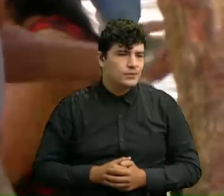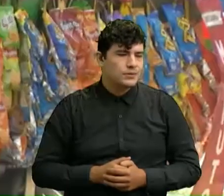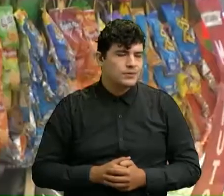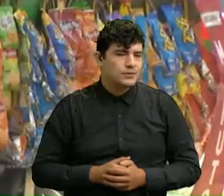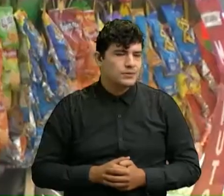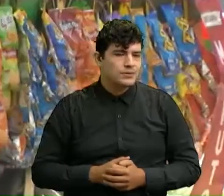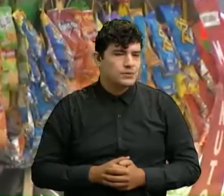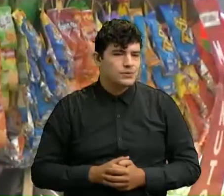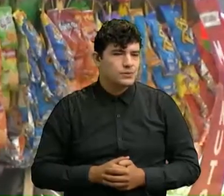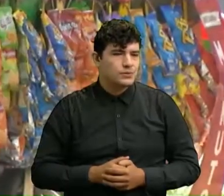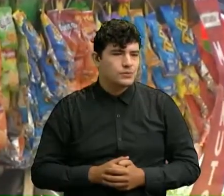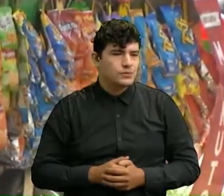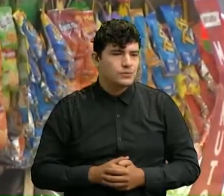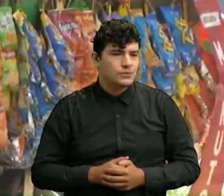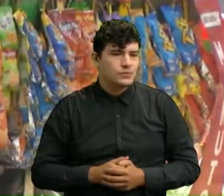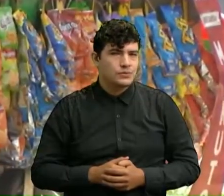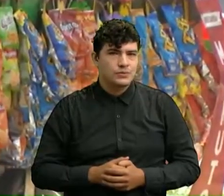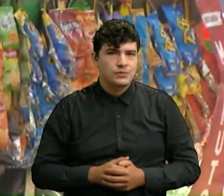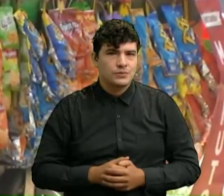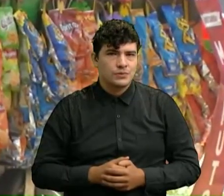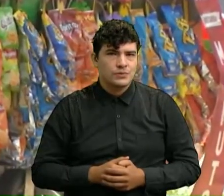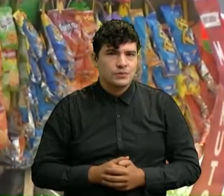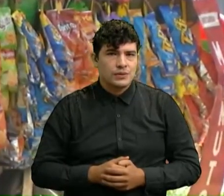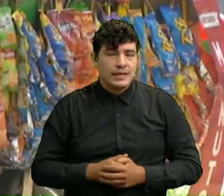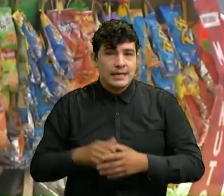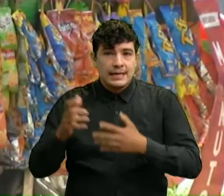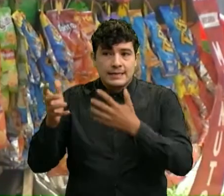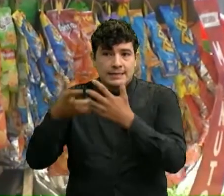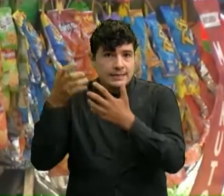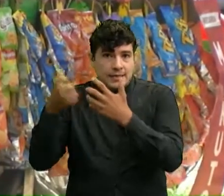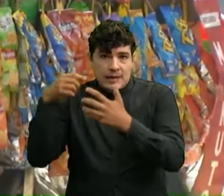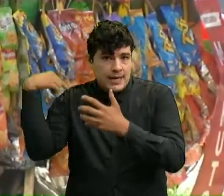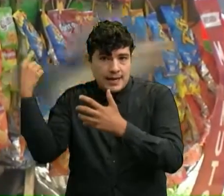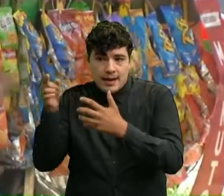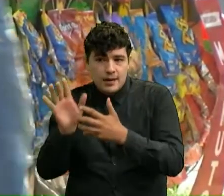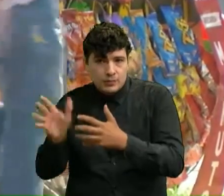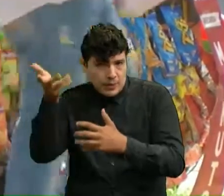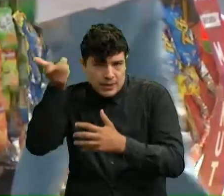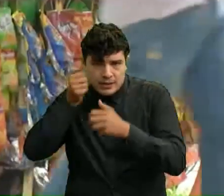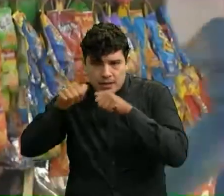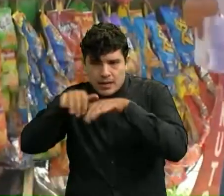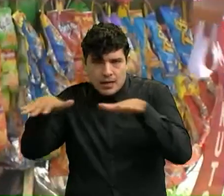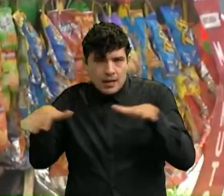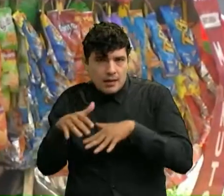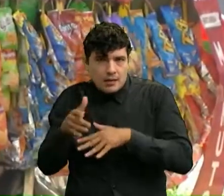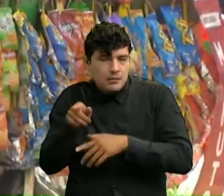este caso, hay un menor que a mínimo 18 años hasta que tenga 25 si está estudiando.